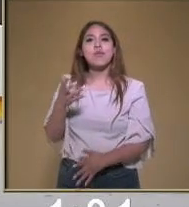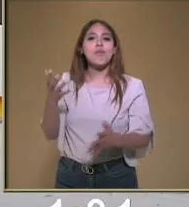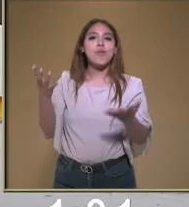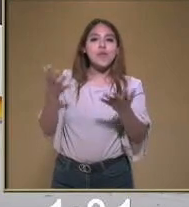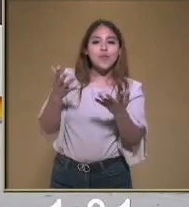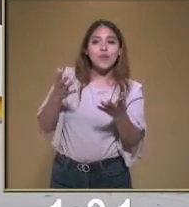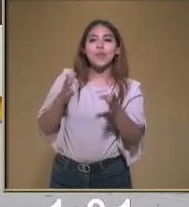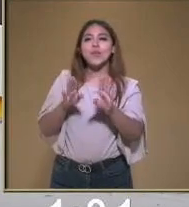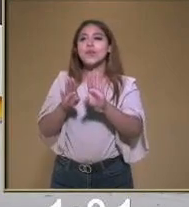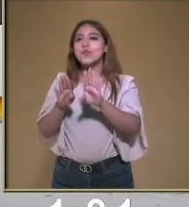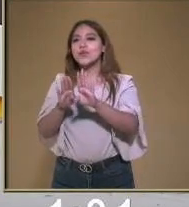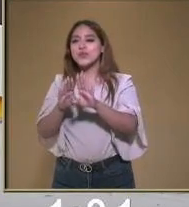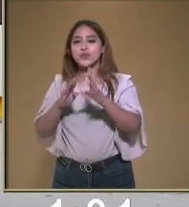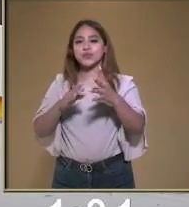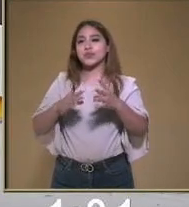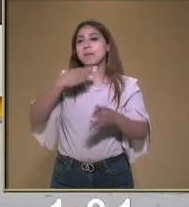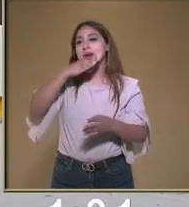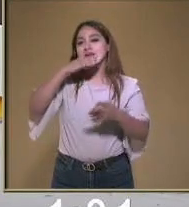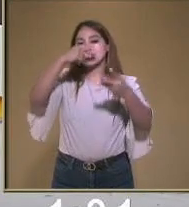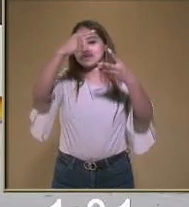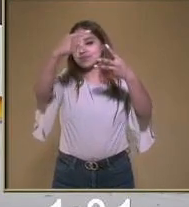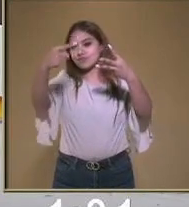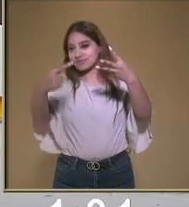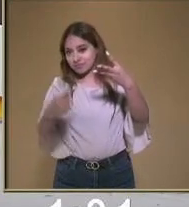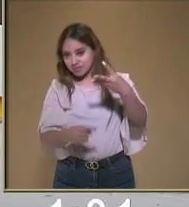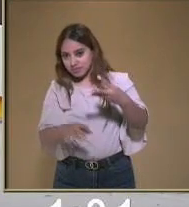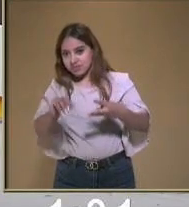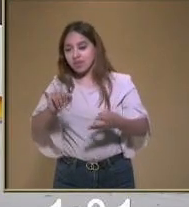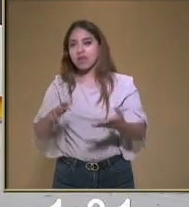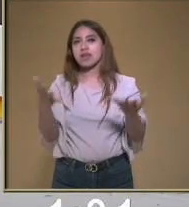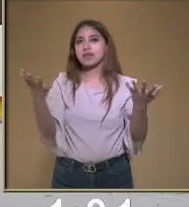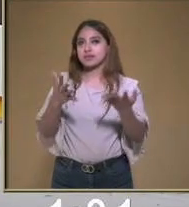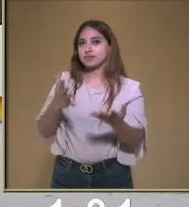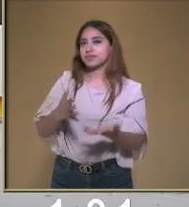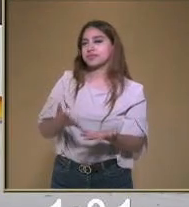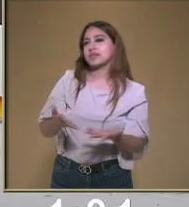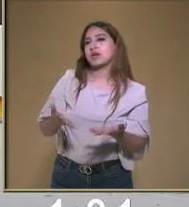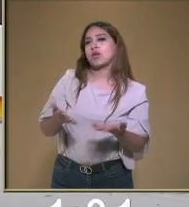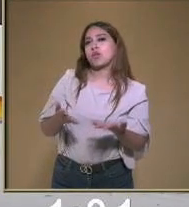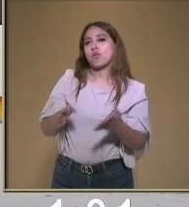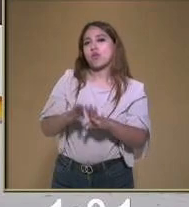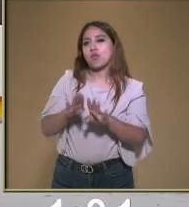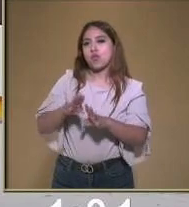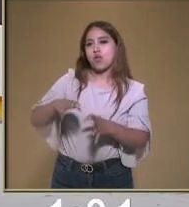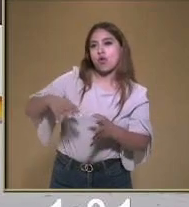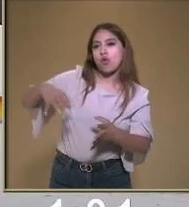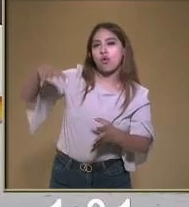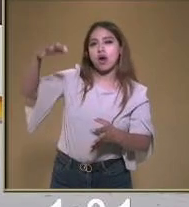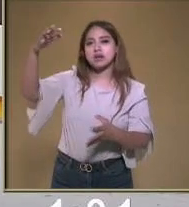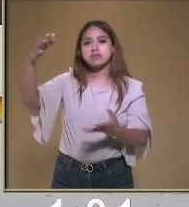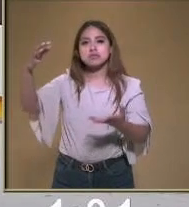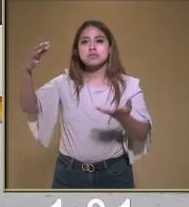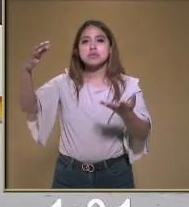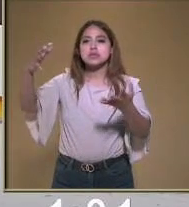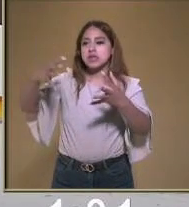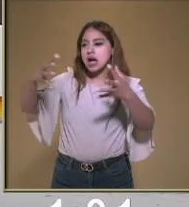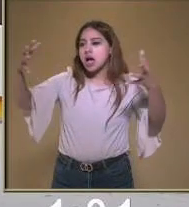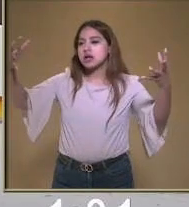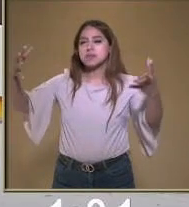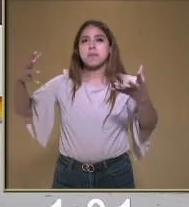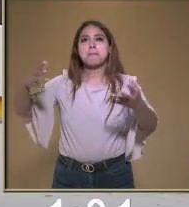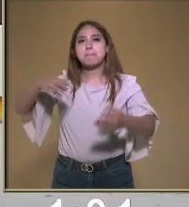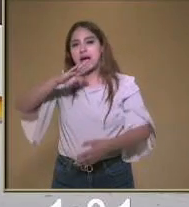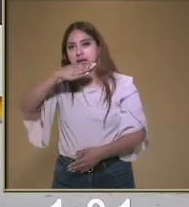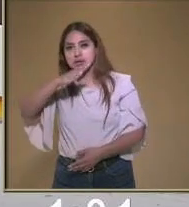algunos elementos importantes que contribuyen al crecimiento del maíz. También Así es. Tenemos. Si se dan cuenta,